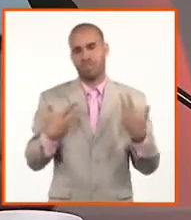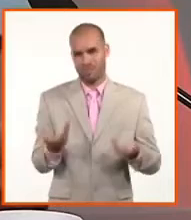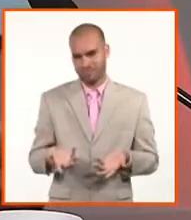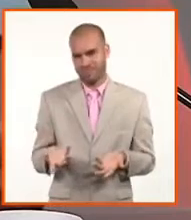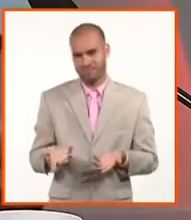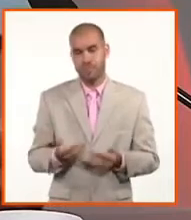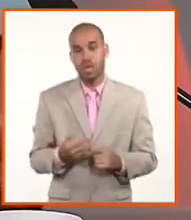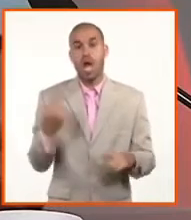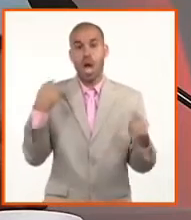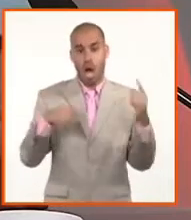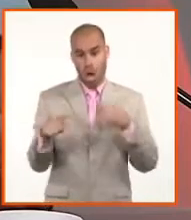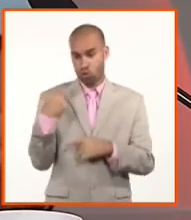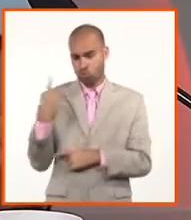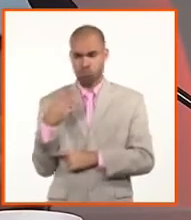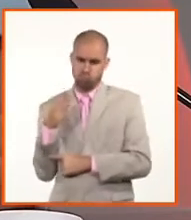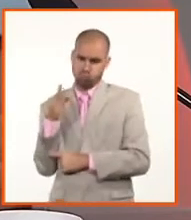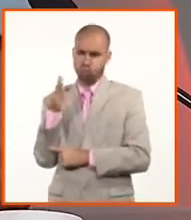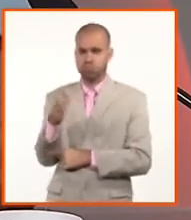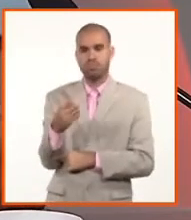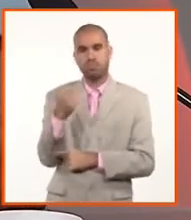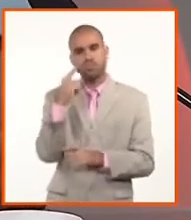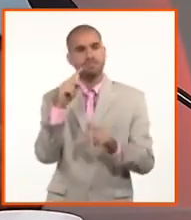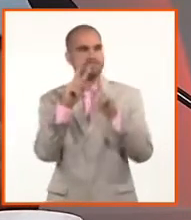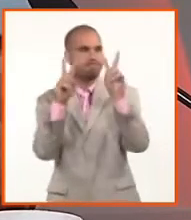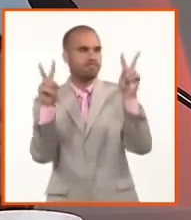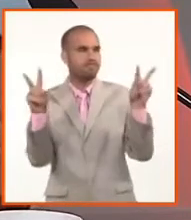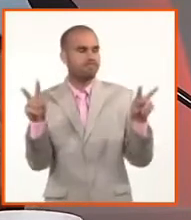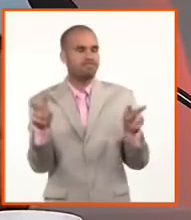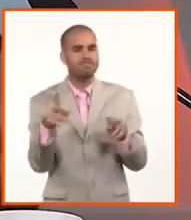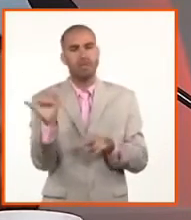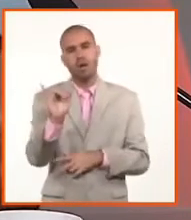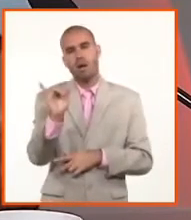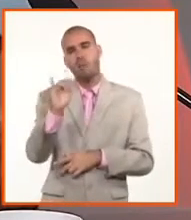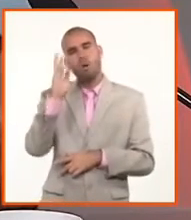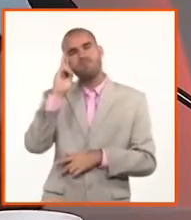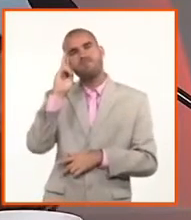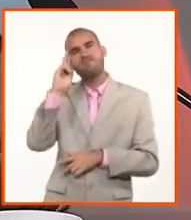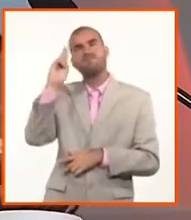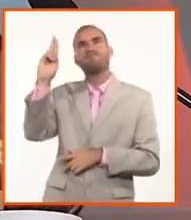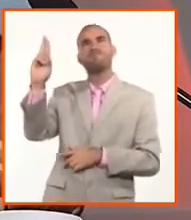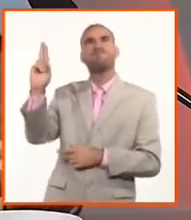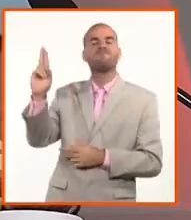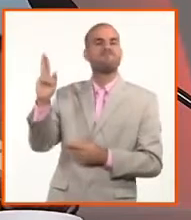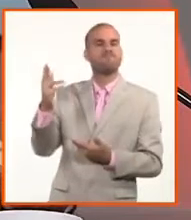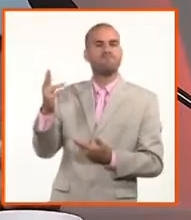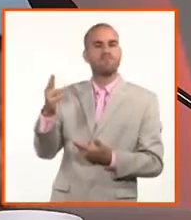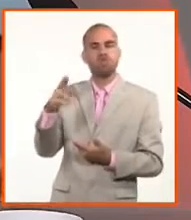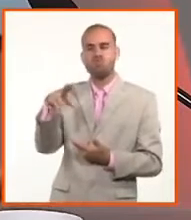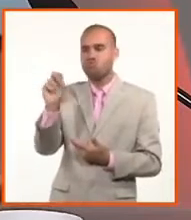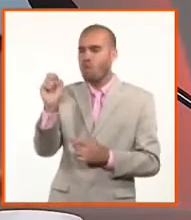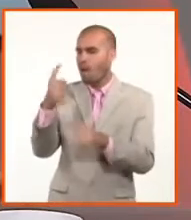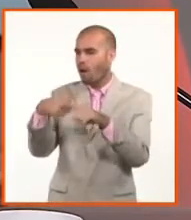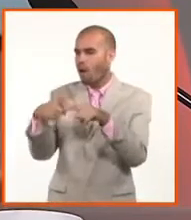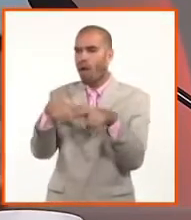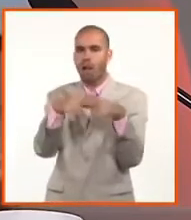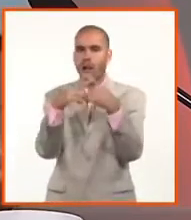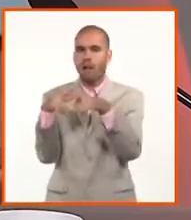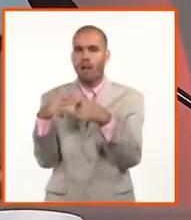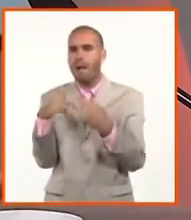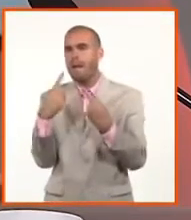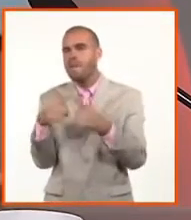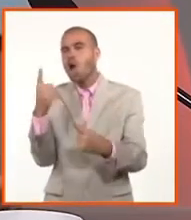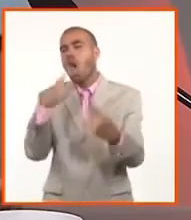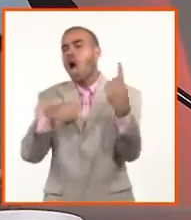ahora, vemos que se respira un aire de renovación, pero hay esencias que están